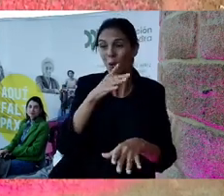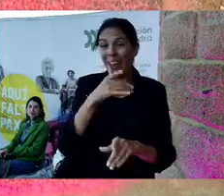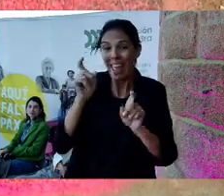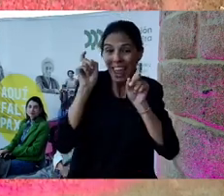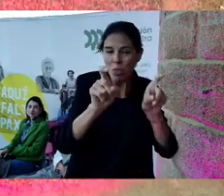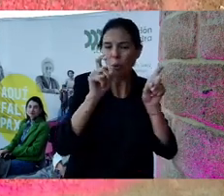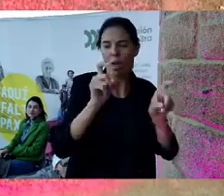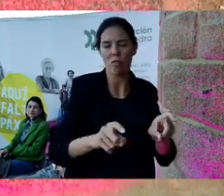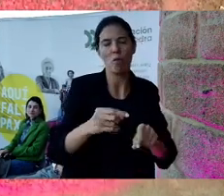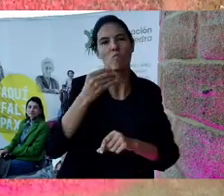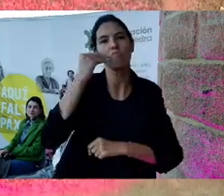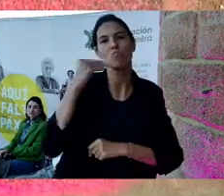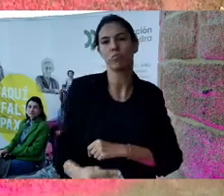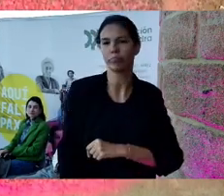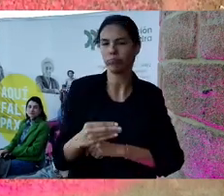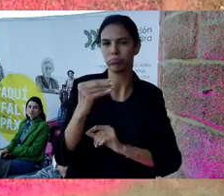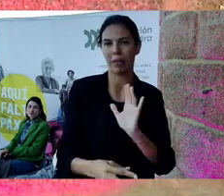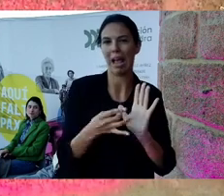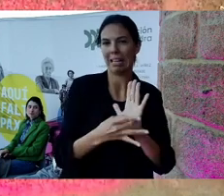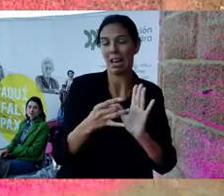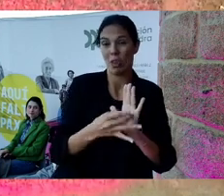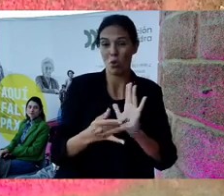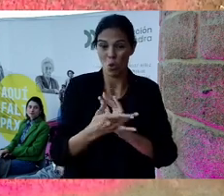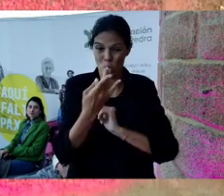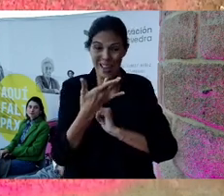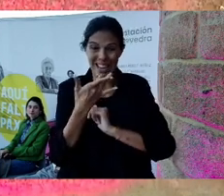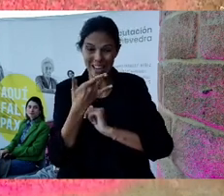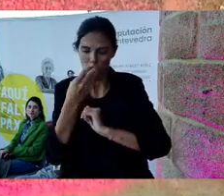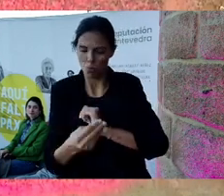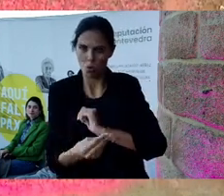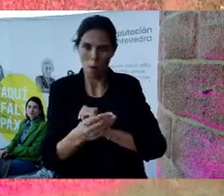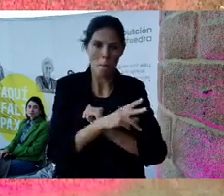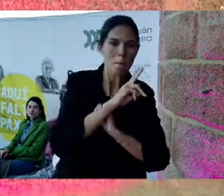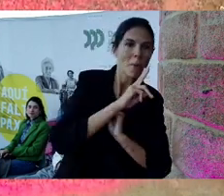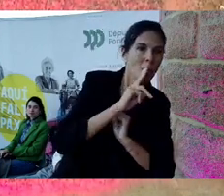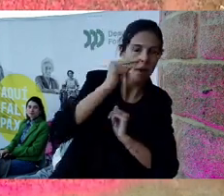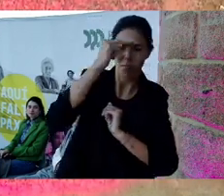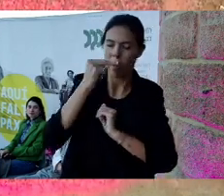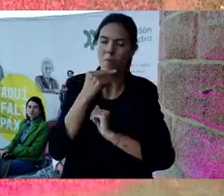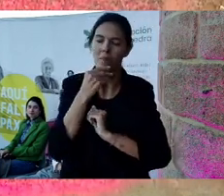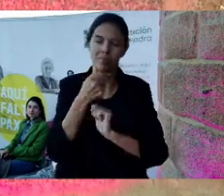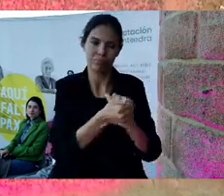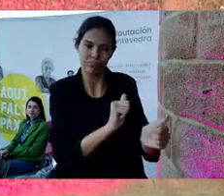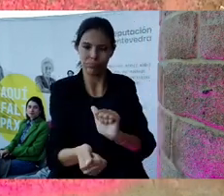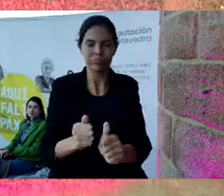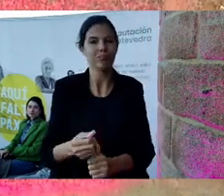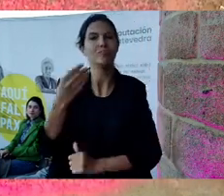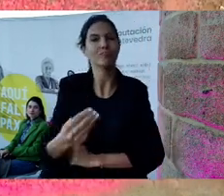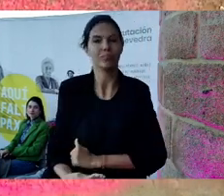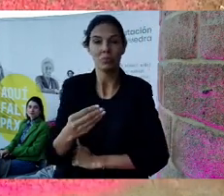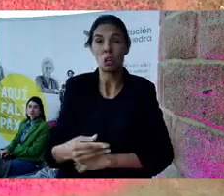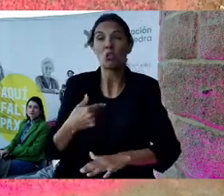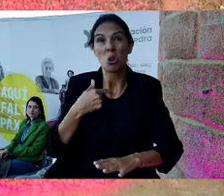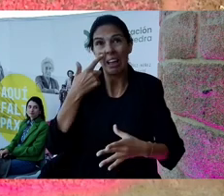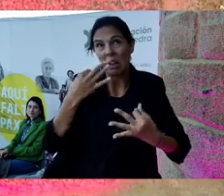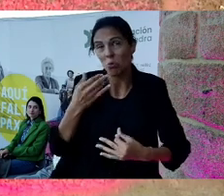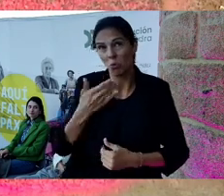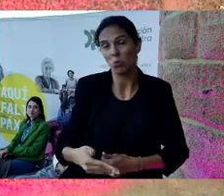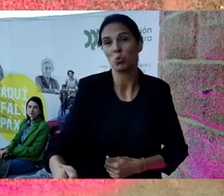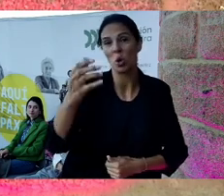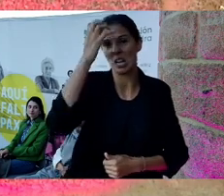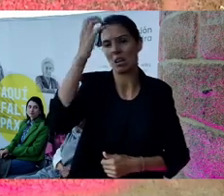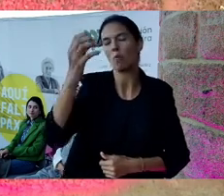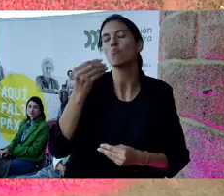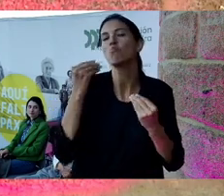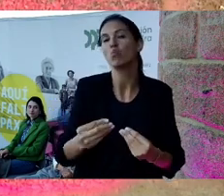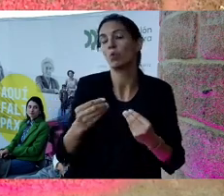muy sencilla, porque está recibiendo una educación extraordinaria y porque tiene un ejemplo extraordinario tanto en su madre como en su padre. Así que yo le auguro